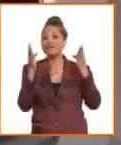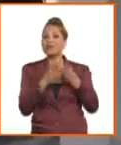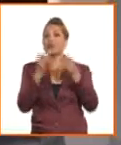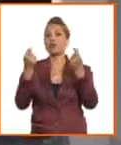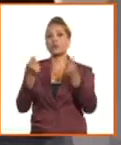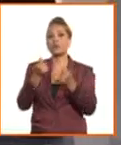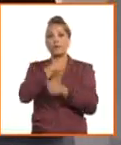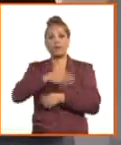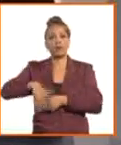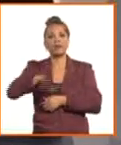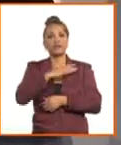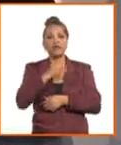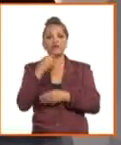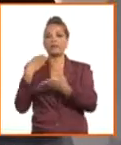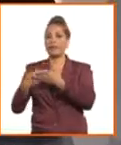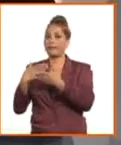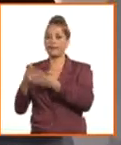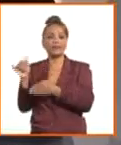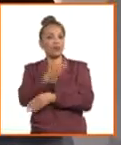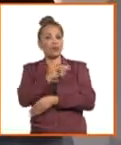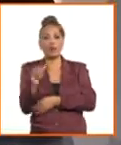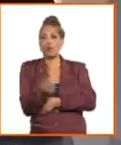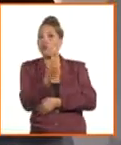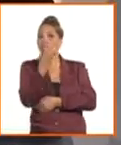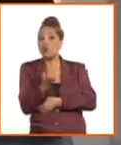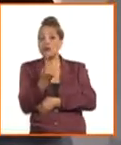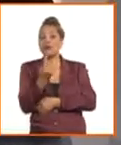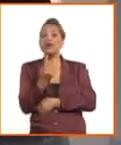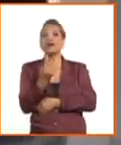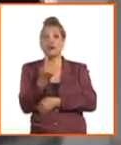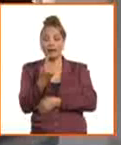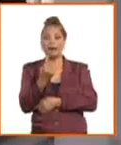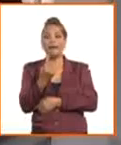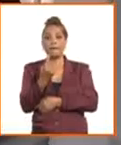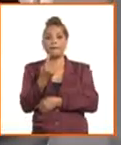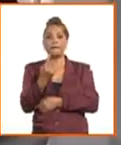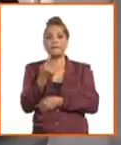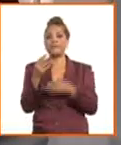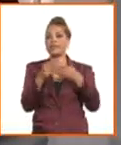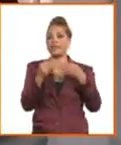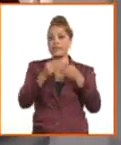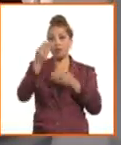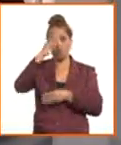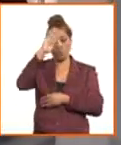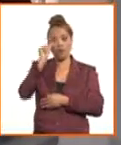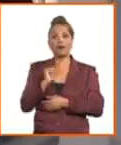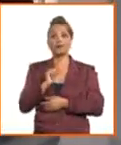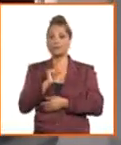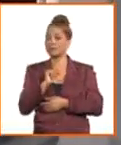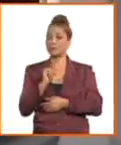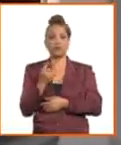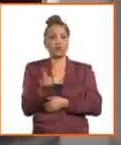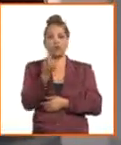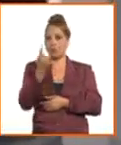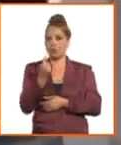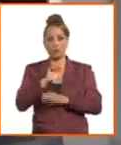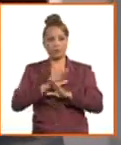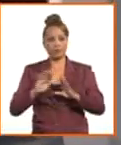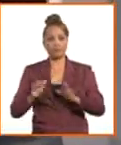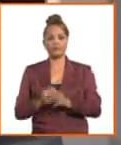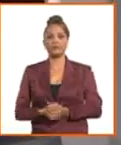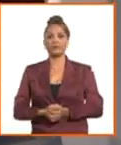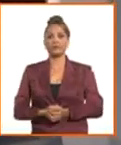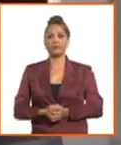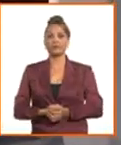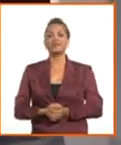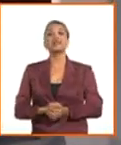población como para el sector empresarial, tanto para el sector empresarial estatal como para el sector empresarial no estatal, un único tipo de cambio que asegure